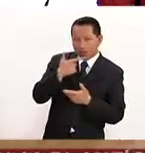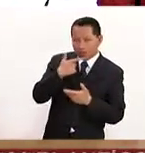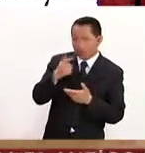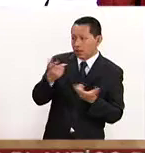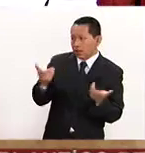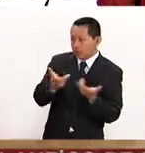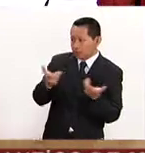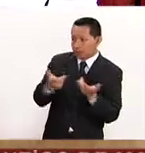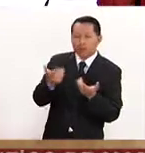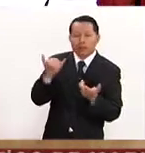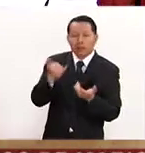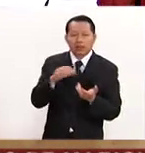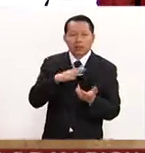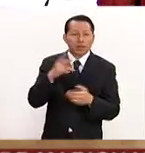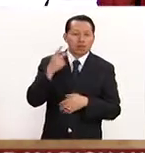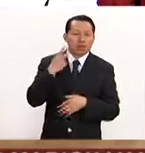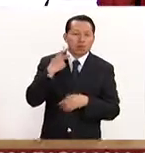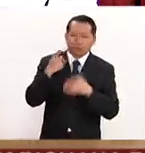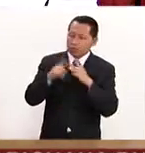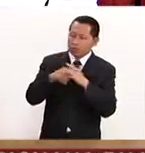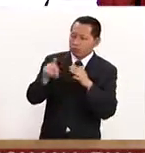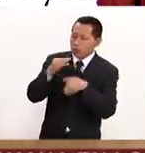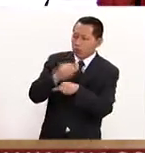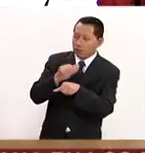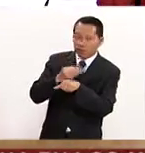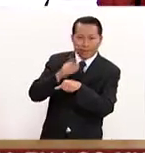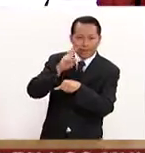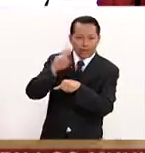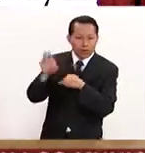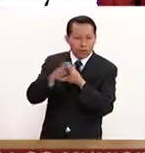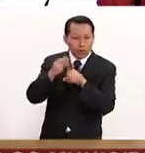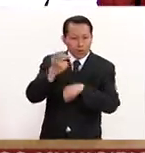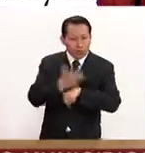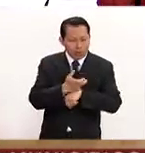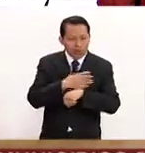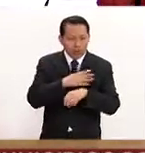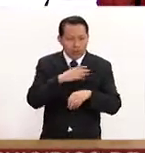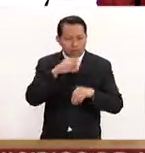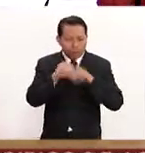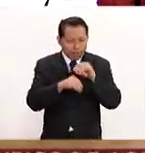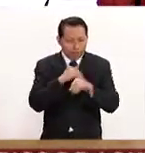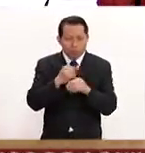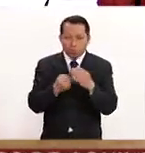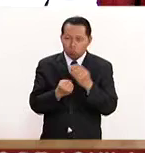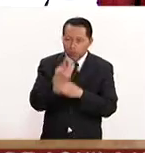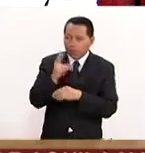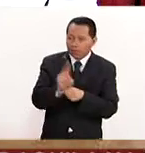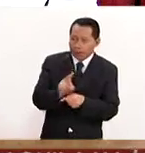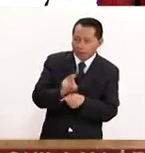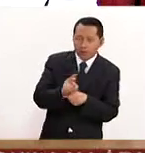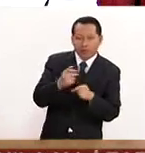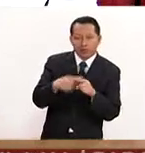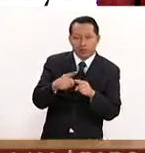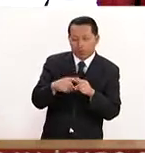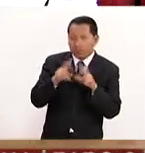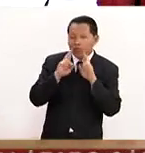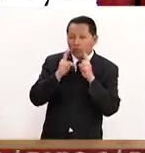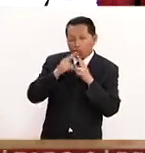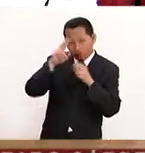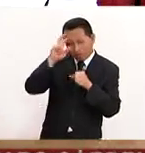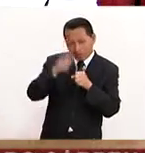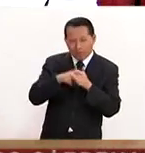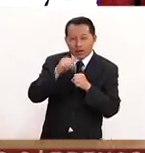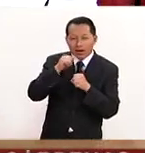van a hacer con esas políticas migratorias que ahorita estamos viendo cómo Estados Unidos obviamente está imponiendo nuevas regulaciones? Incluso la Unión Europea ayer